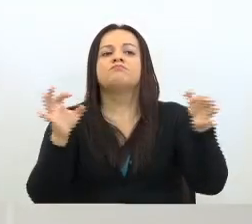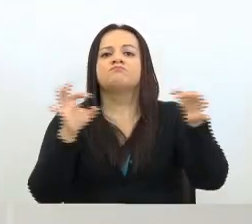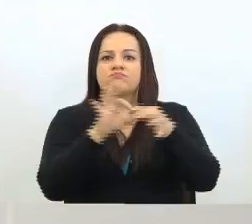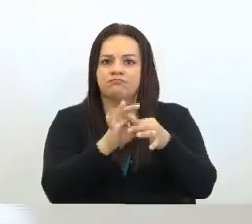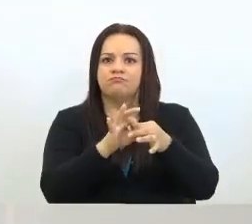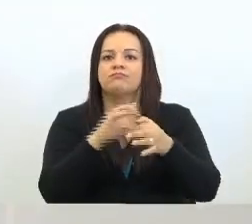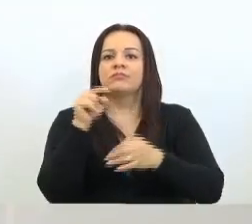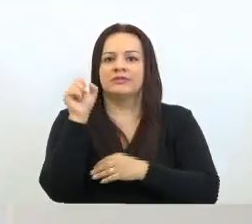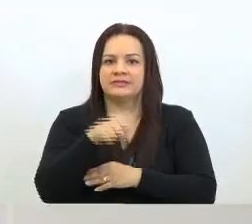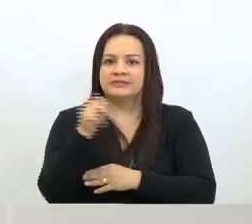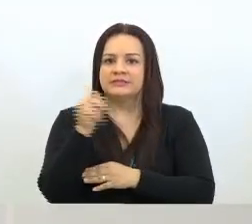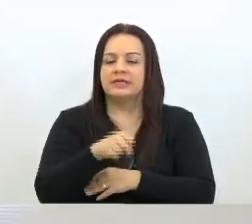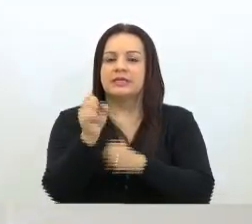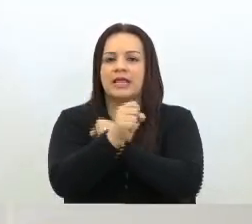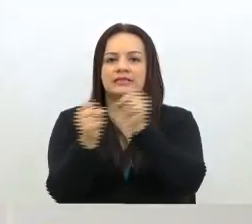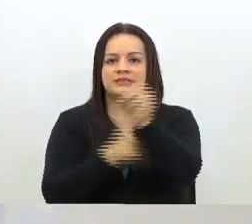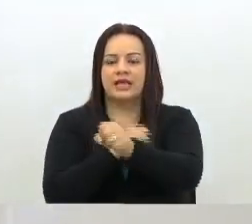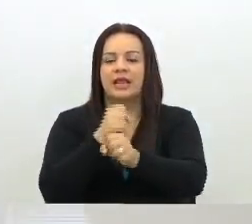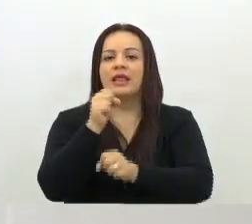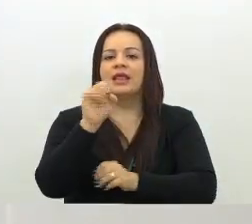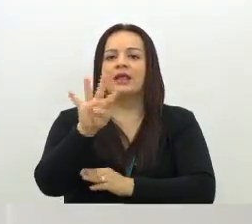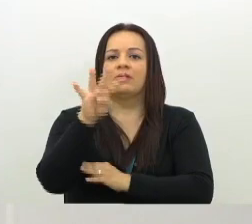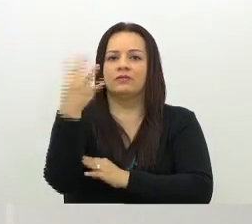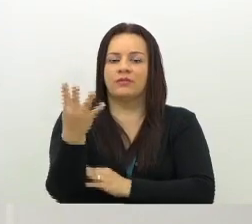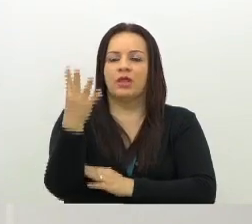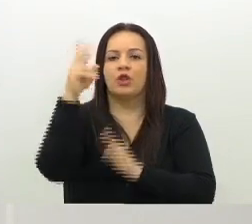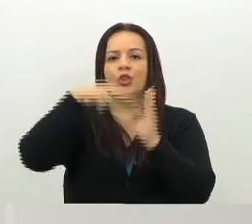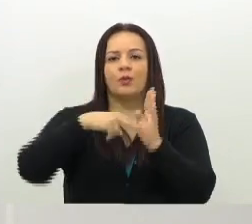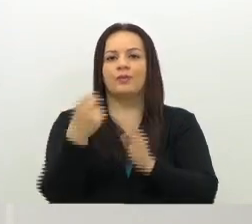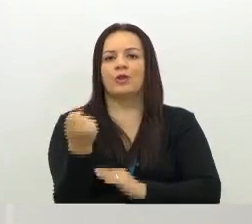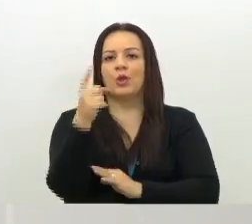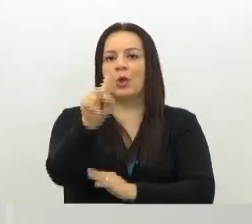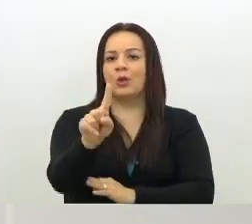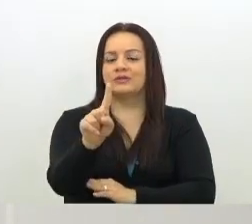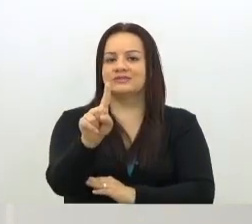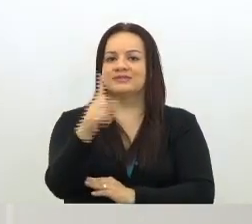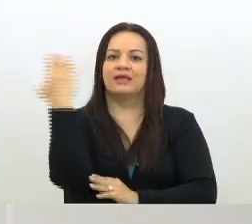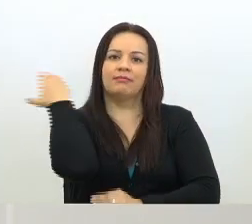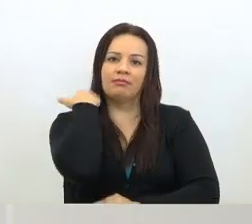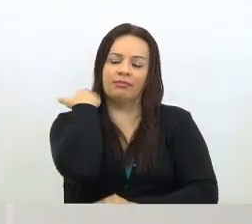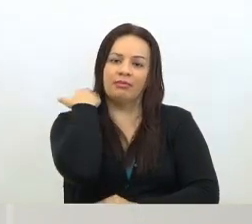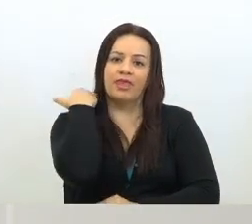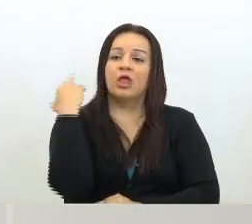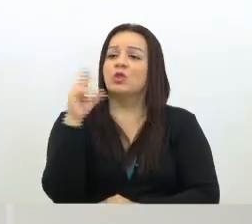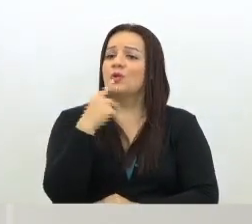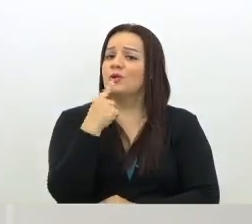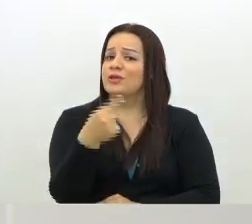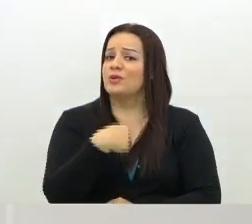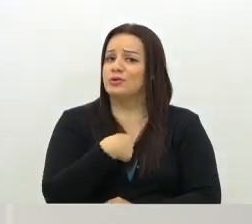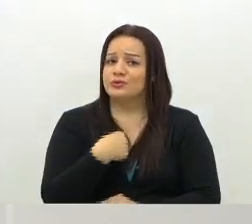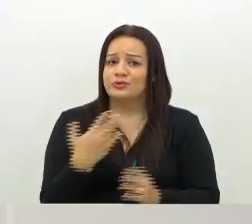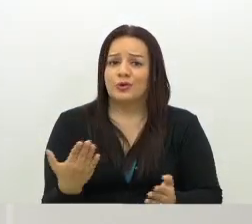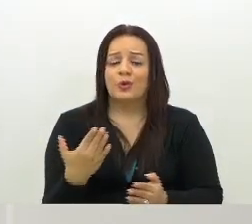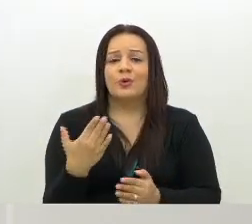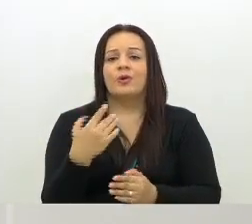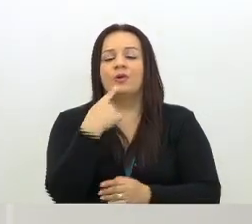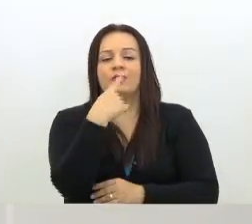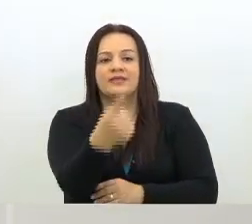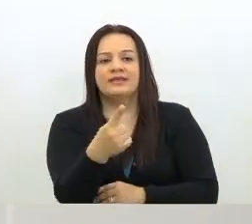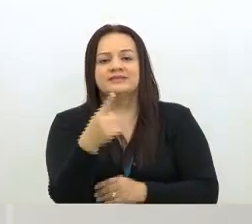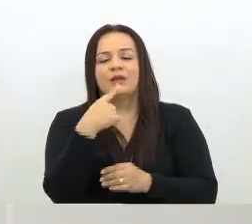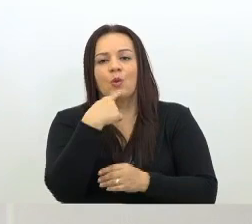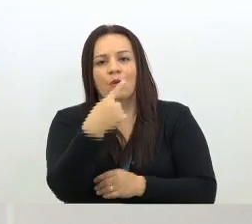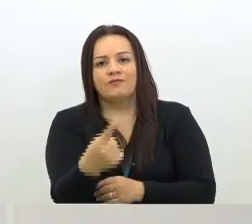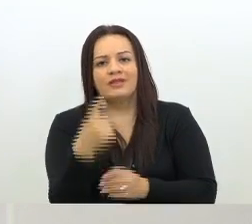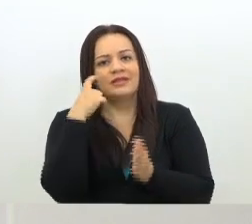Sala Constitucional en el 2011 metió la pata. No lo digo yo, lo dice y lo reconoce y lo confiesa la